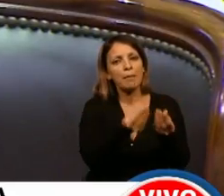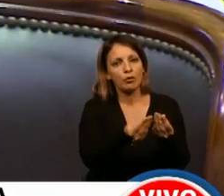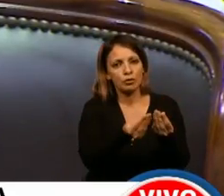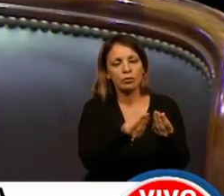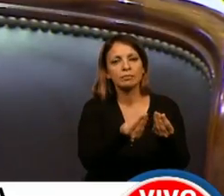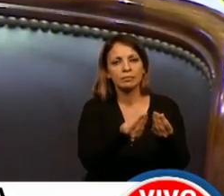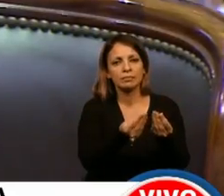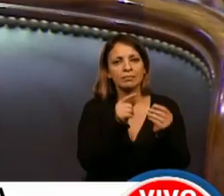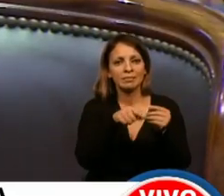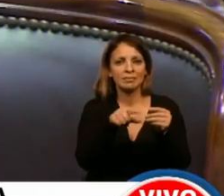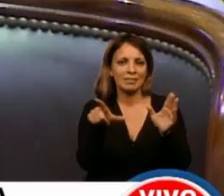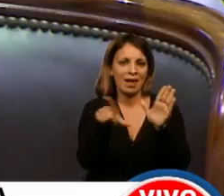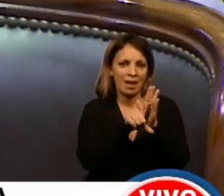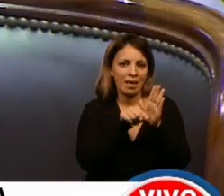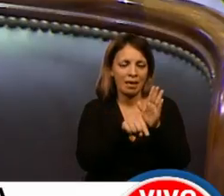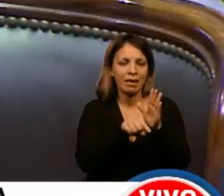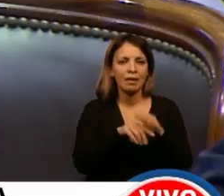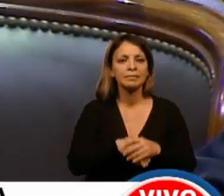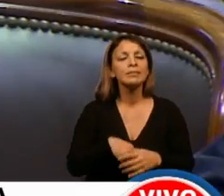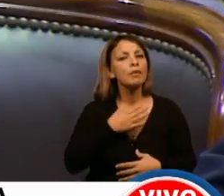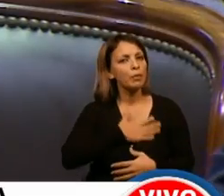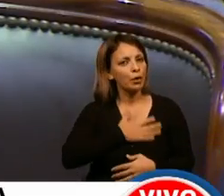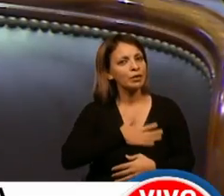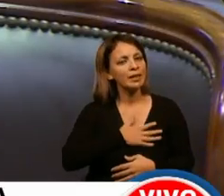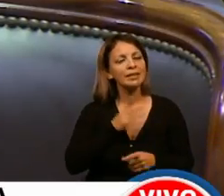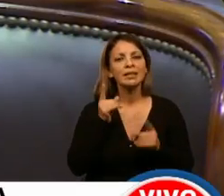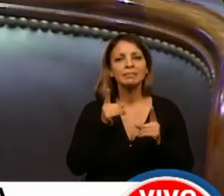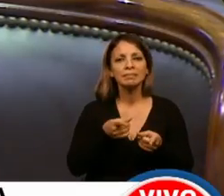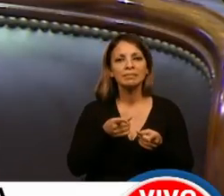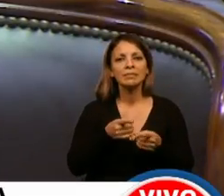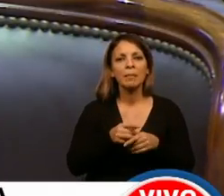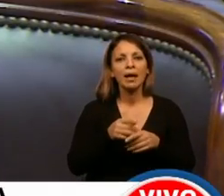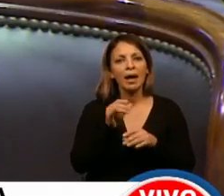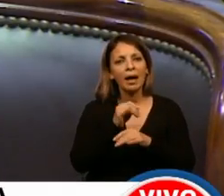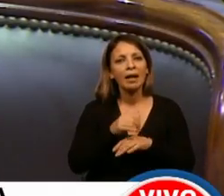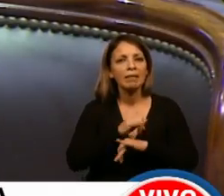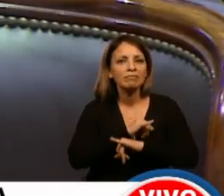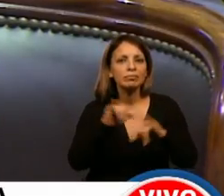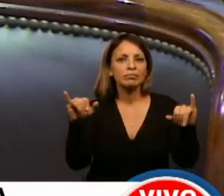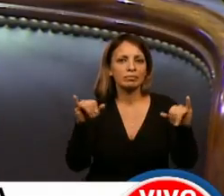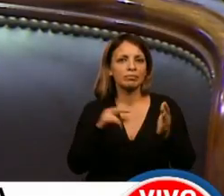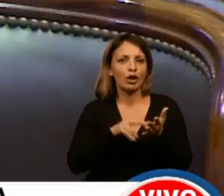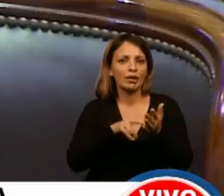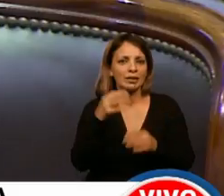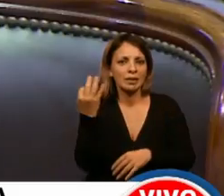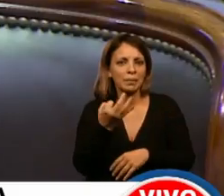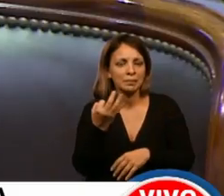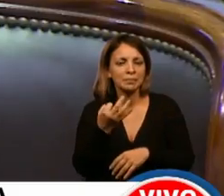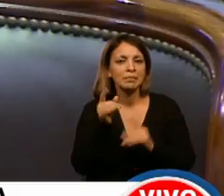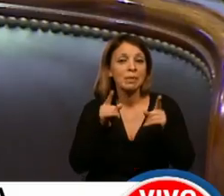supuesto esta iniciativa y celebro ser llevar la buena noticia a esos